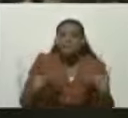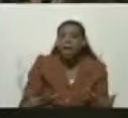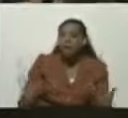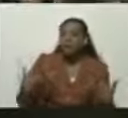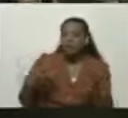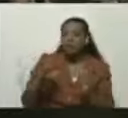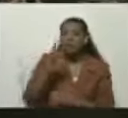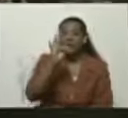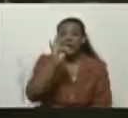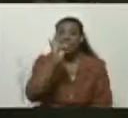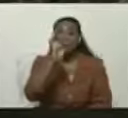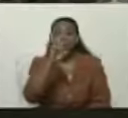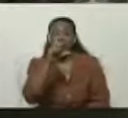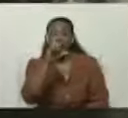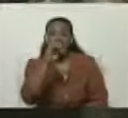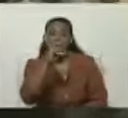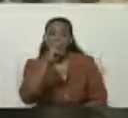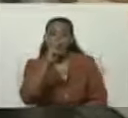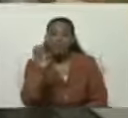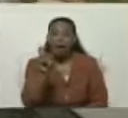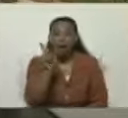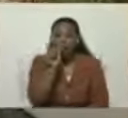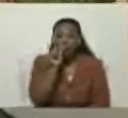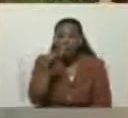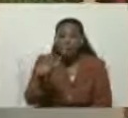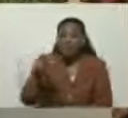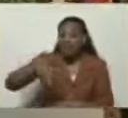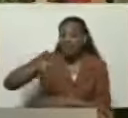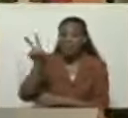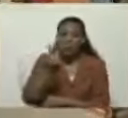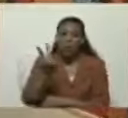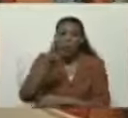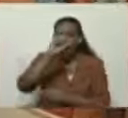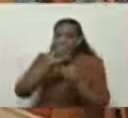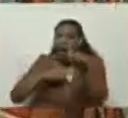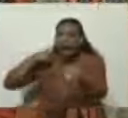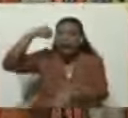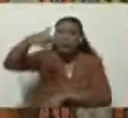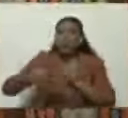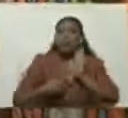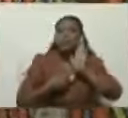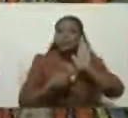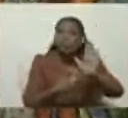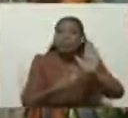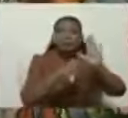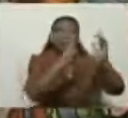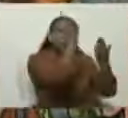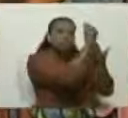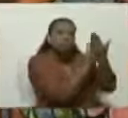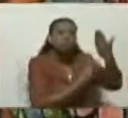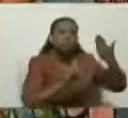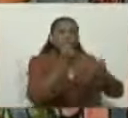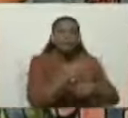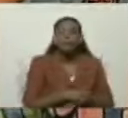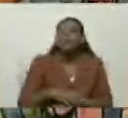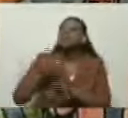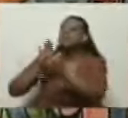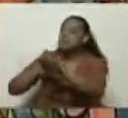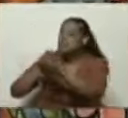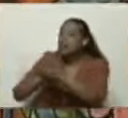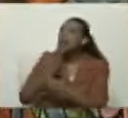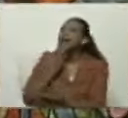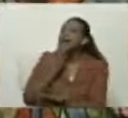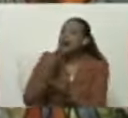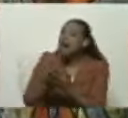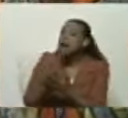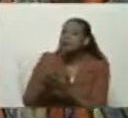Felipe García, artista venezolano que por primera vez en toda su larga trayectoria está exponiendo en una sala, ¿cierto, Felipe? Correcto. Gracias